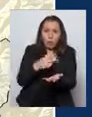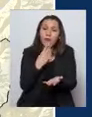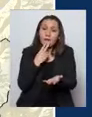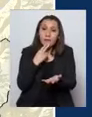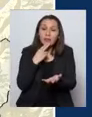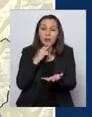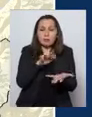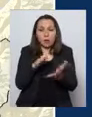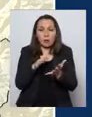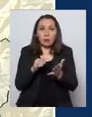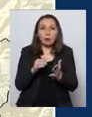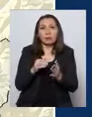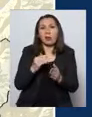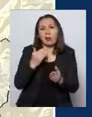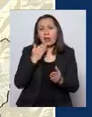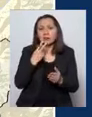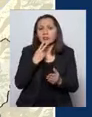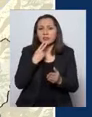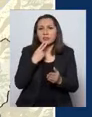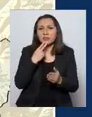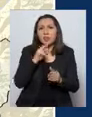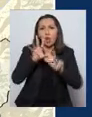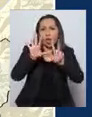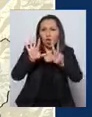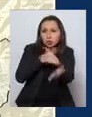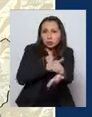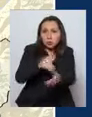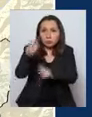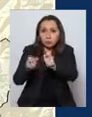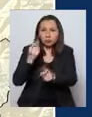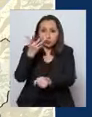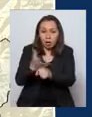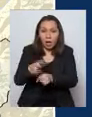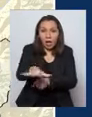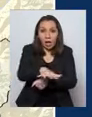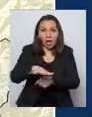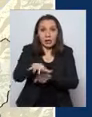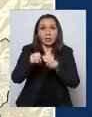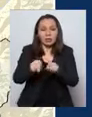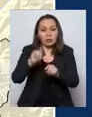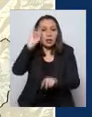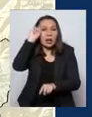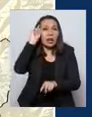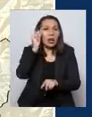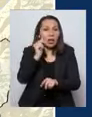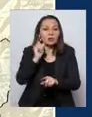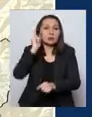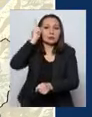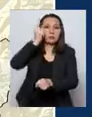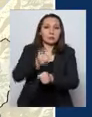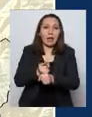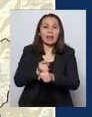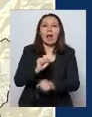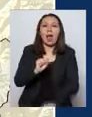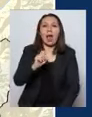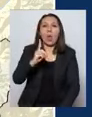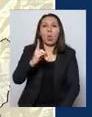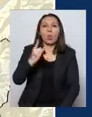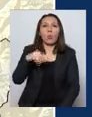prácticamente 8 millones de personas se va a crear se va a imponer una aduana